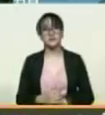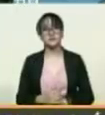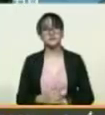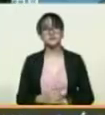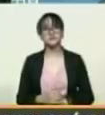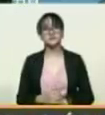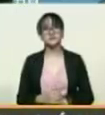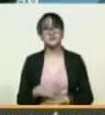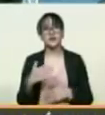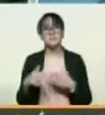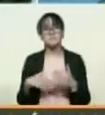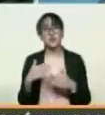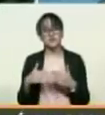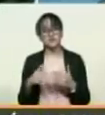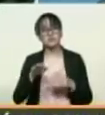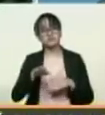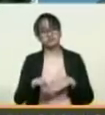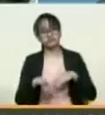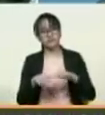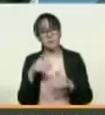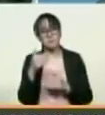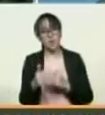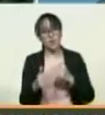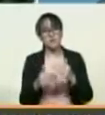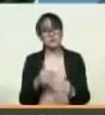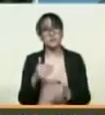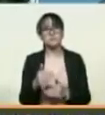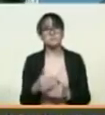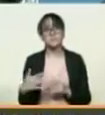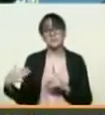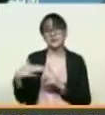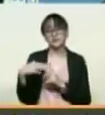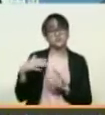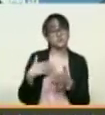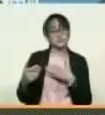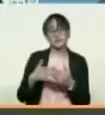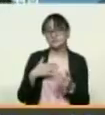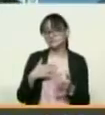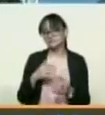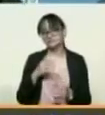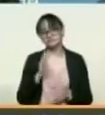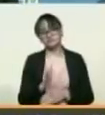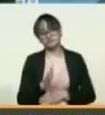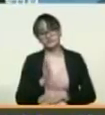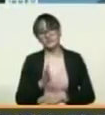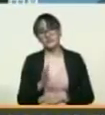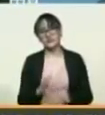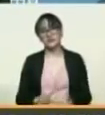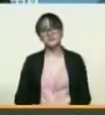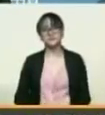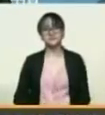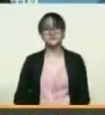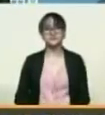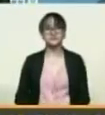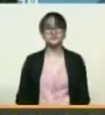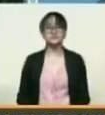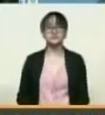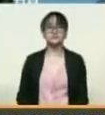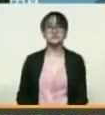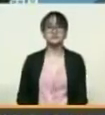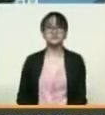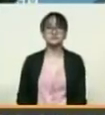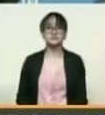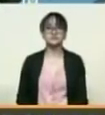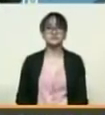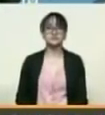Es un proceso en construcción a contracorriente, a contrapelo del modelo que impera en el mundo.